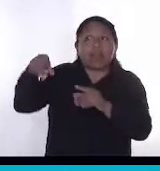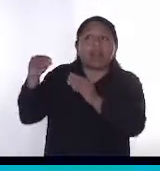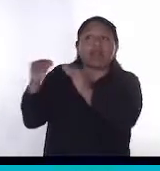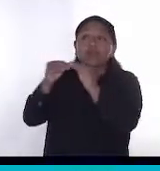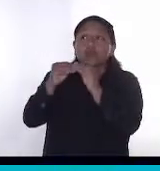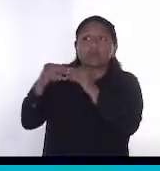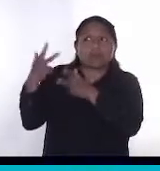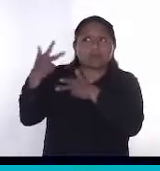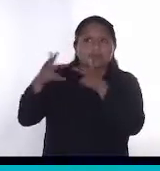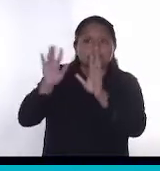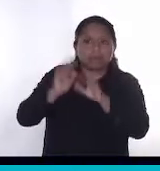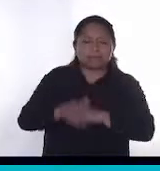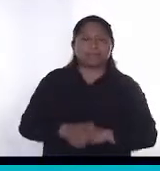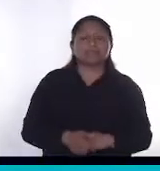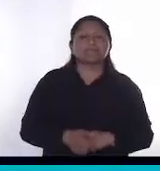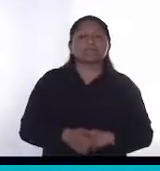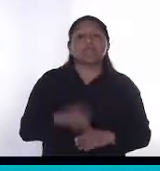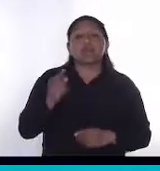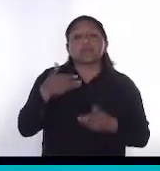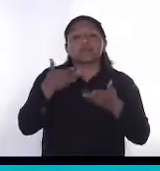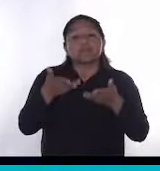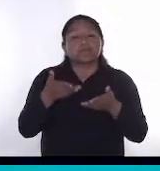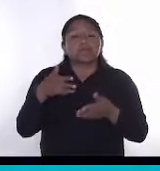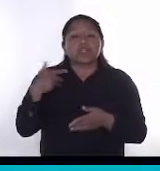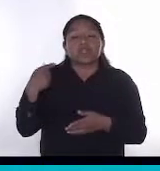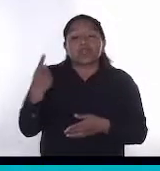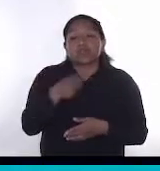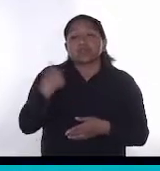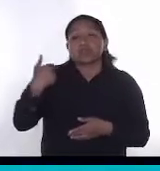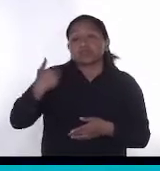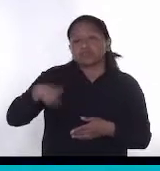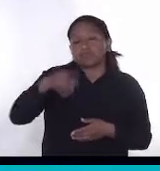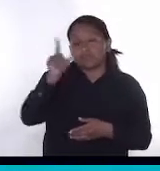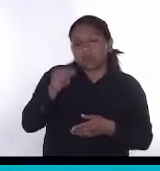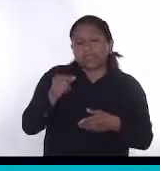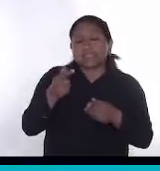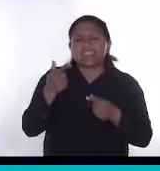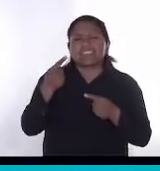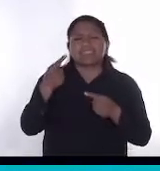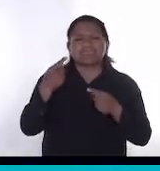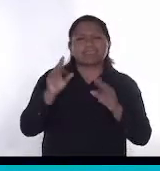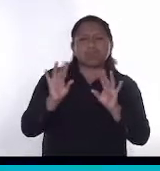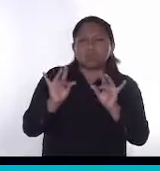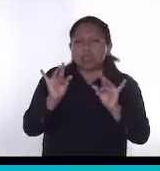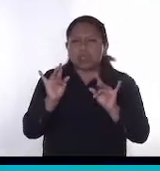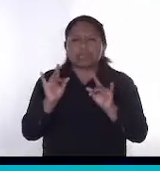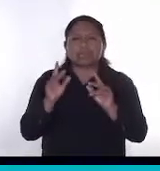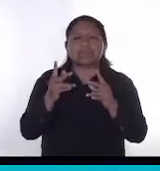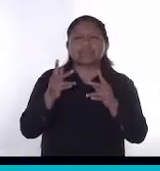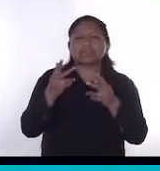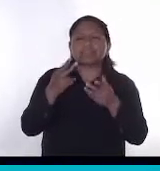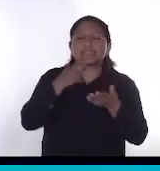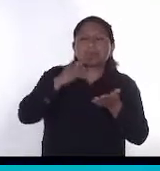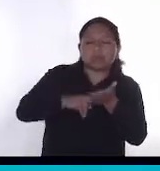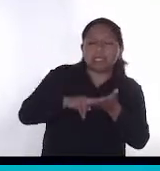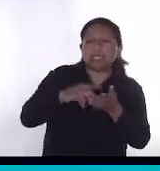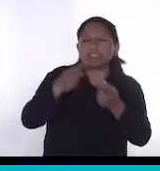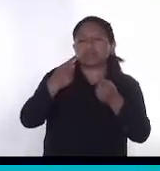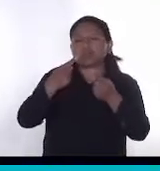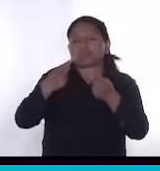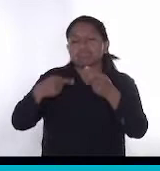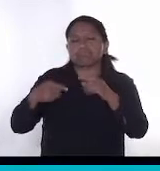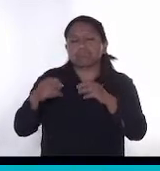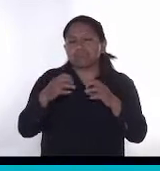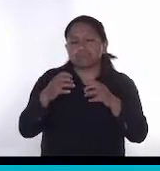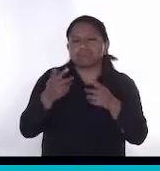diputados de nuestro país tiene serios problemas de consistencia fiscal todos lo sabemos se reflejan en